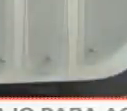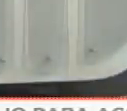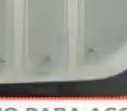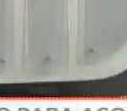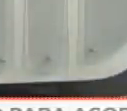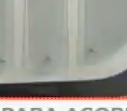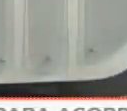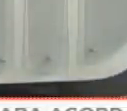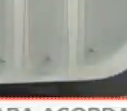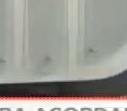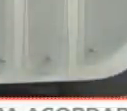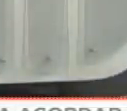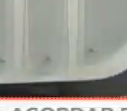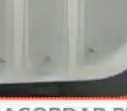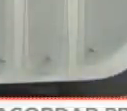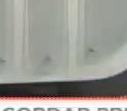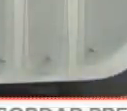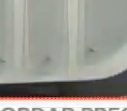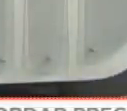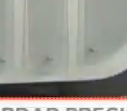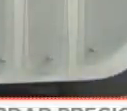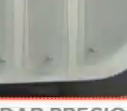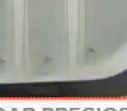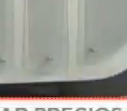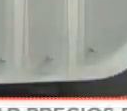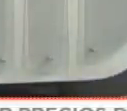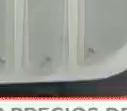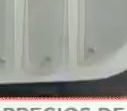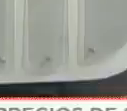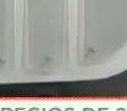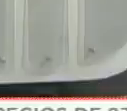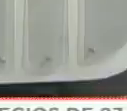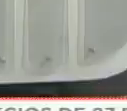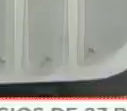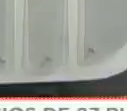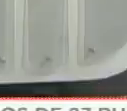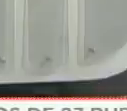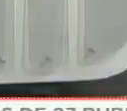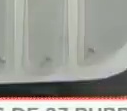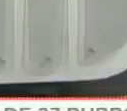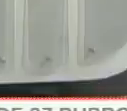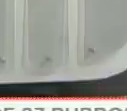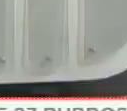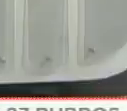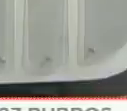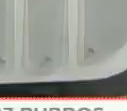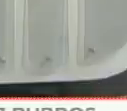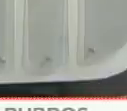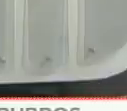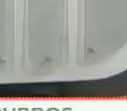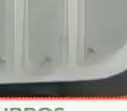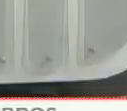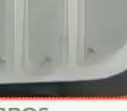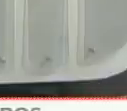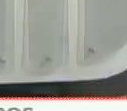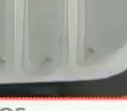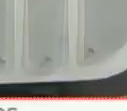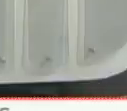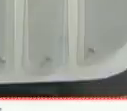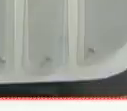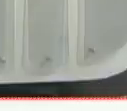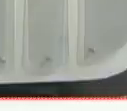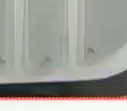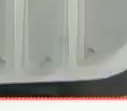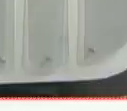detalle todas sus declaraciones o su declaración en la tarde del día de hoy. Ya han pasado alrededor de 6 horas de su